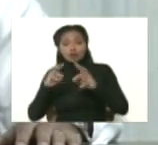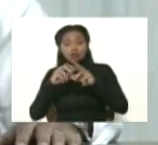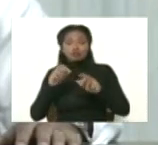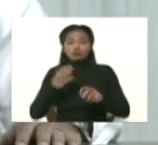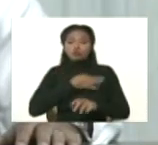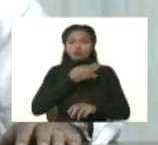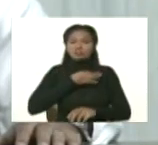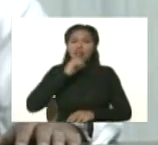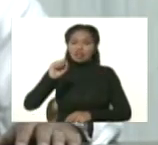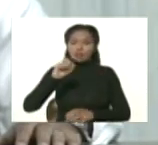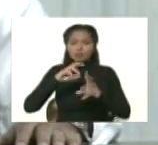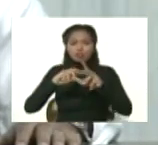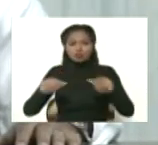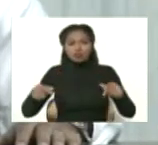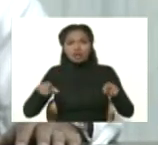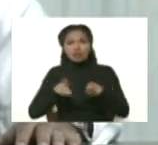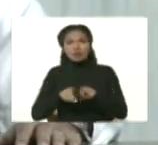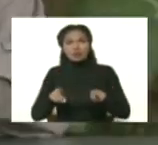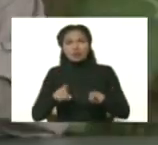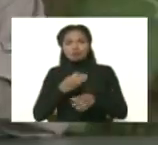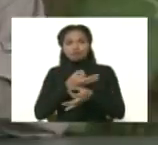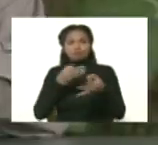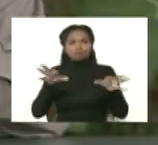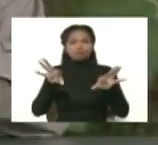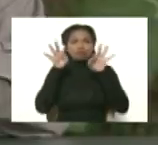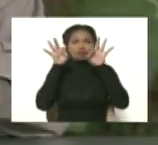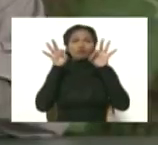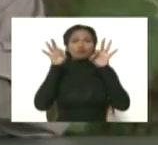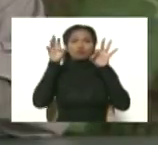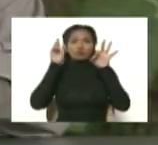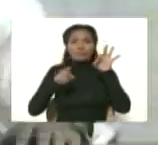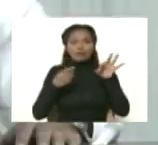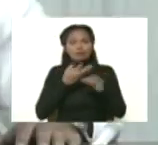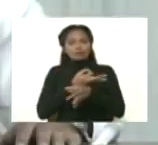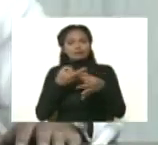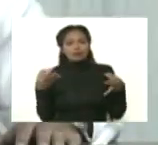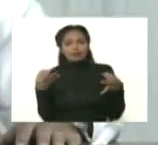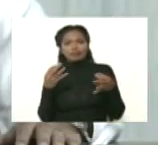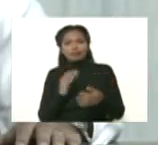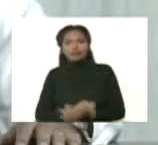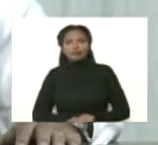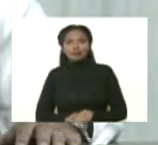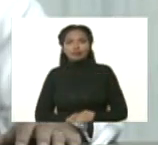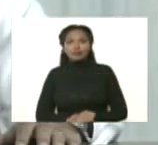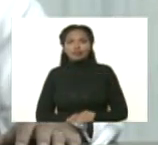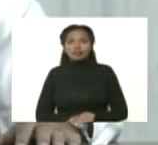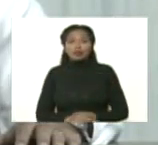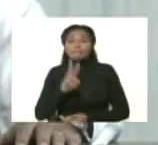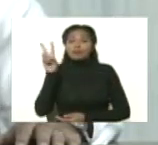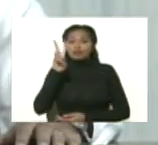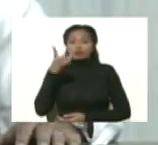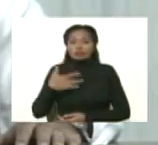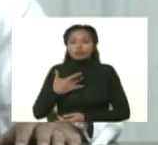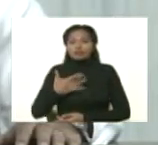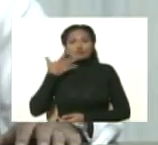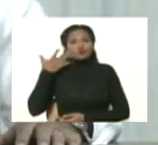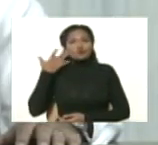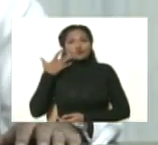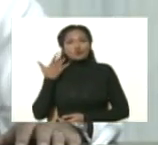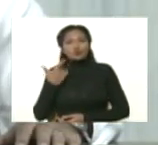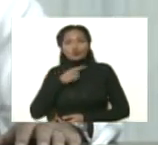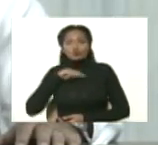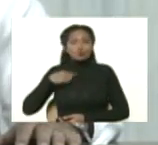socialismo, como exitoso, muy exitoso. Venezuela debe sentirse orgullosa, nos